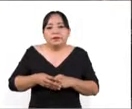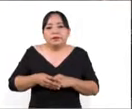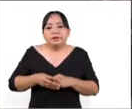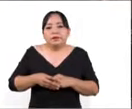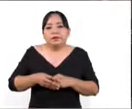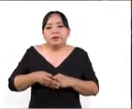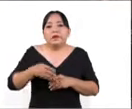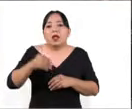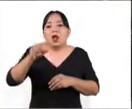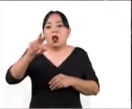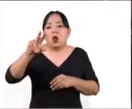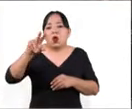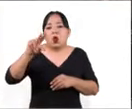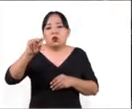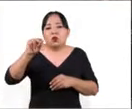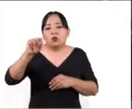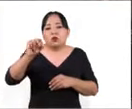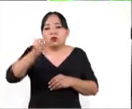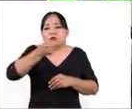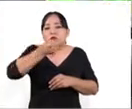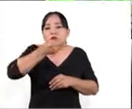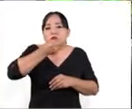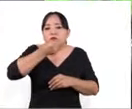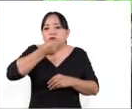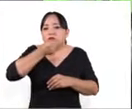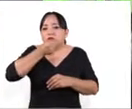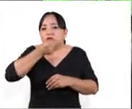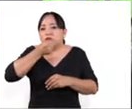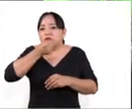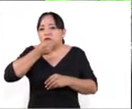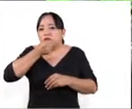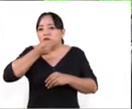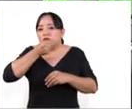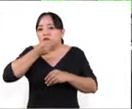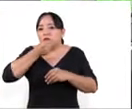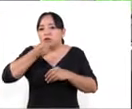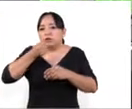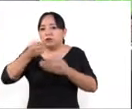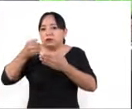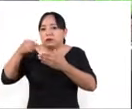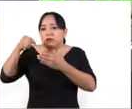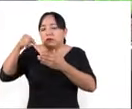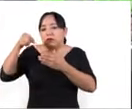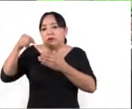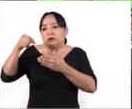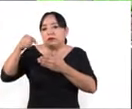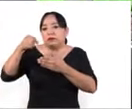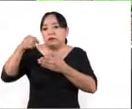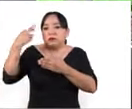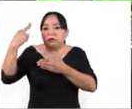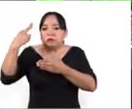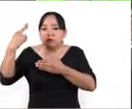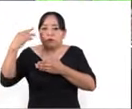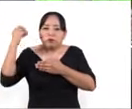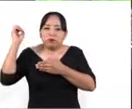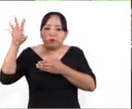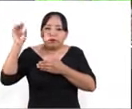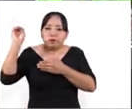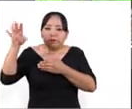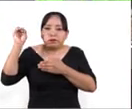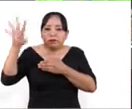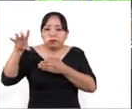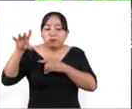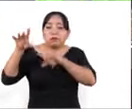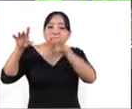Fueron alrededor de 80 segundos que inició la alerta sísmica a que fue perceptible el sismo aquí en la Ciudad de México. Como